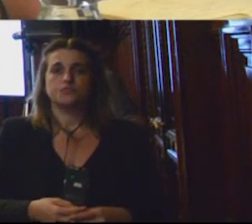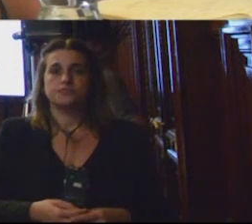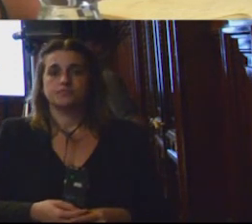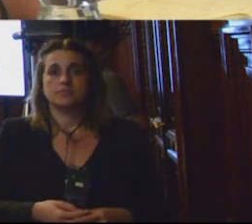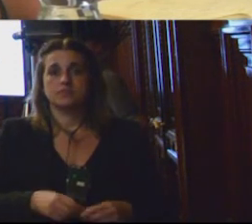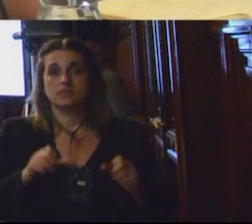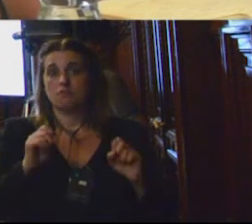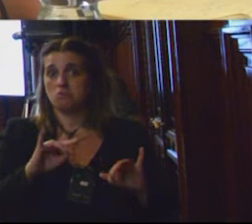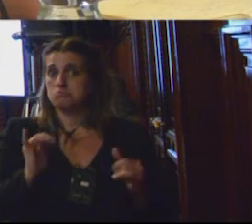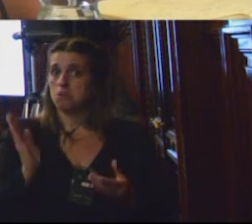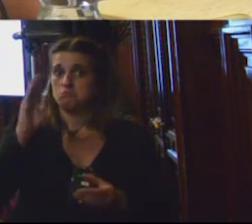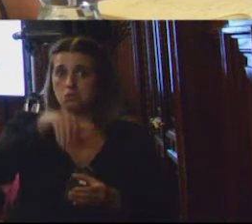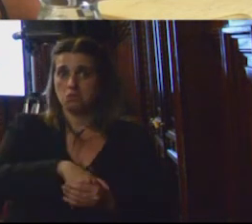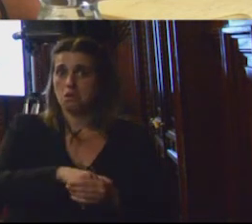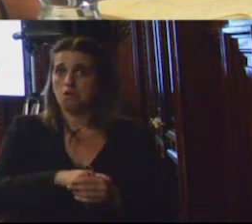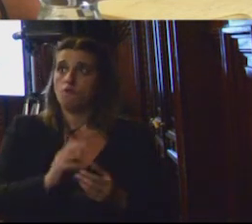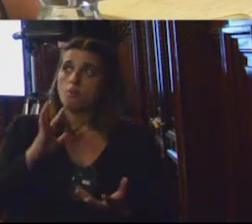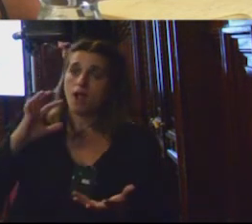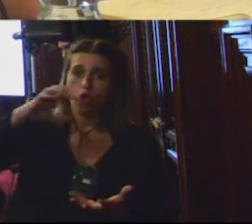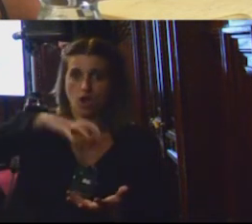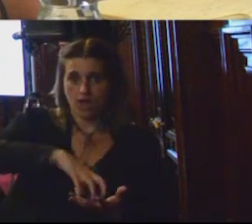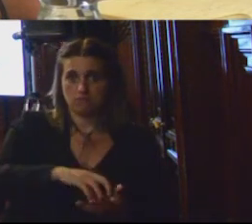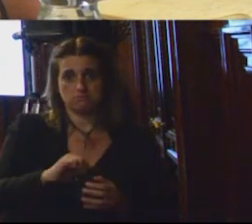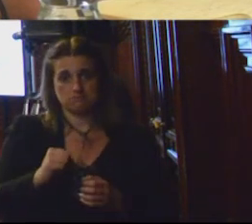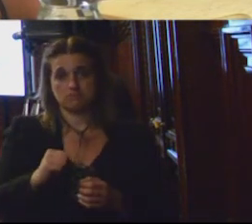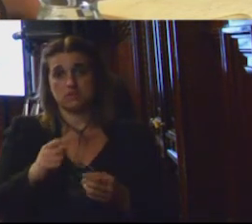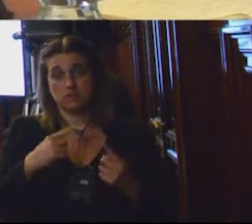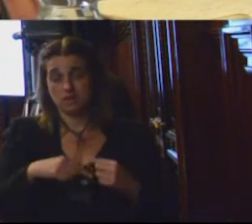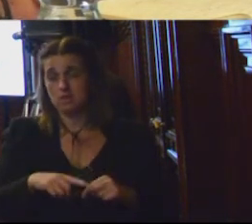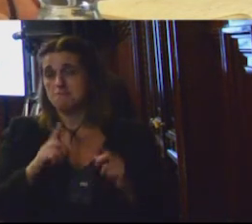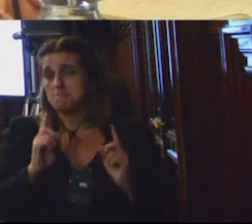fue sufragada de forma local, un anseio social, incluido para los trabajadores.